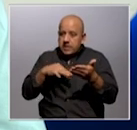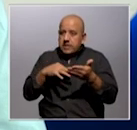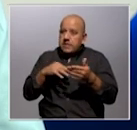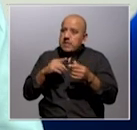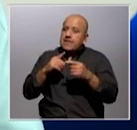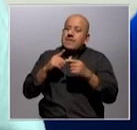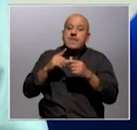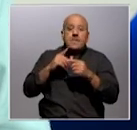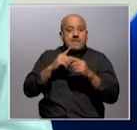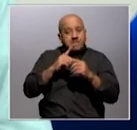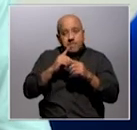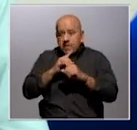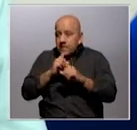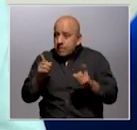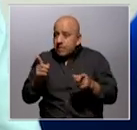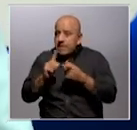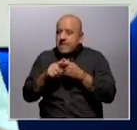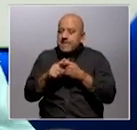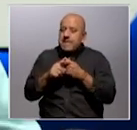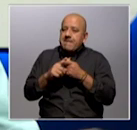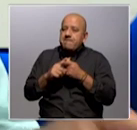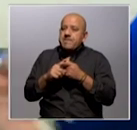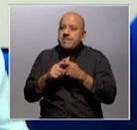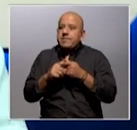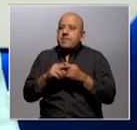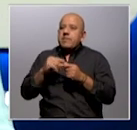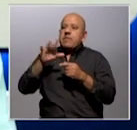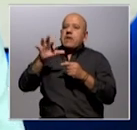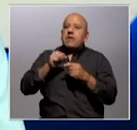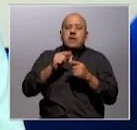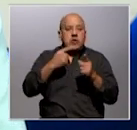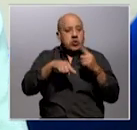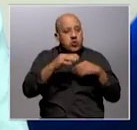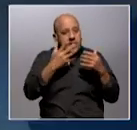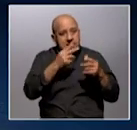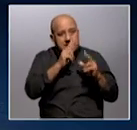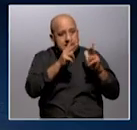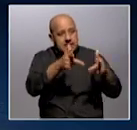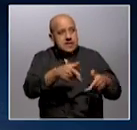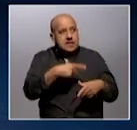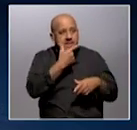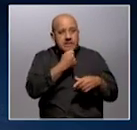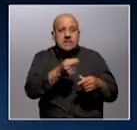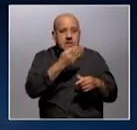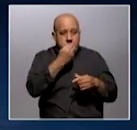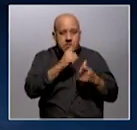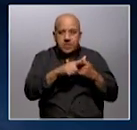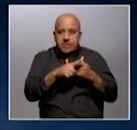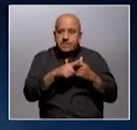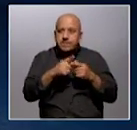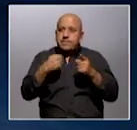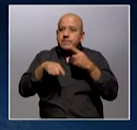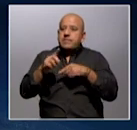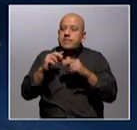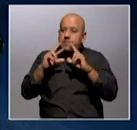ahí hay una cosa linda acá traje otro libro esto quiere decir que lo que sea fácil ese agua ahora por eso pero ahora voy a otra